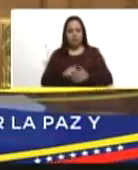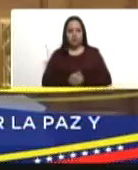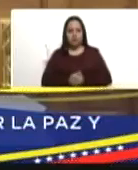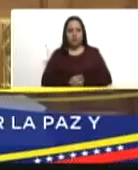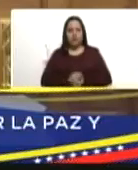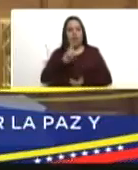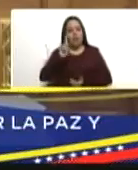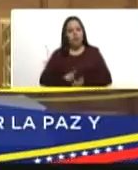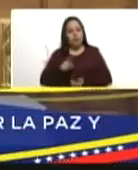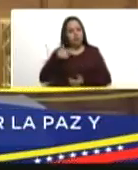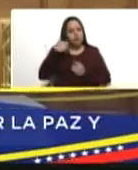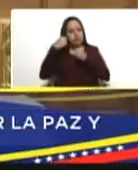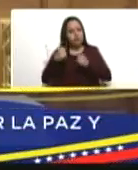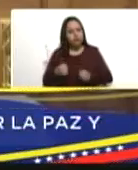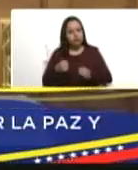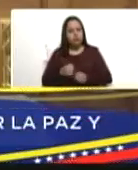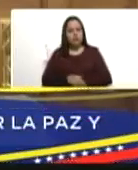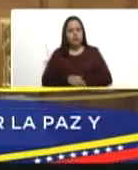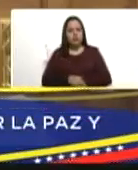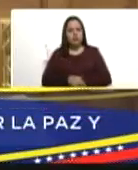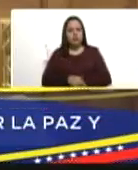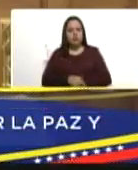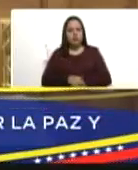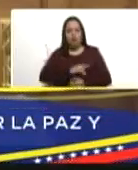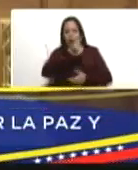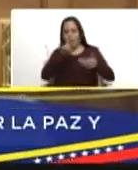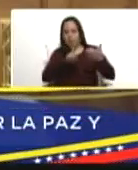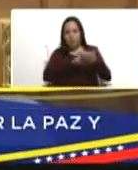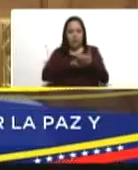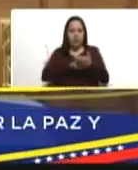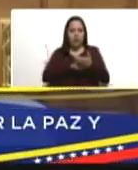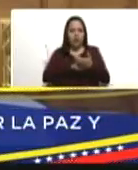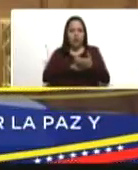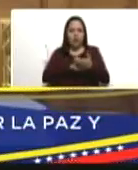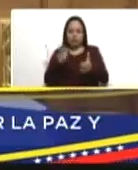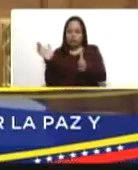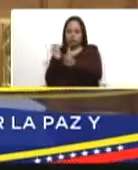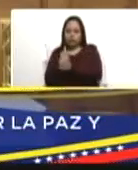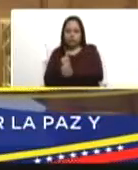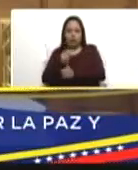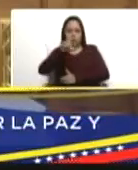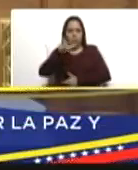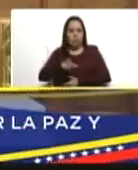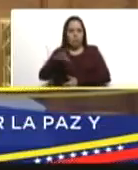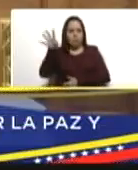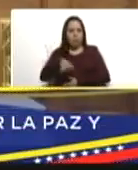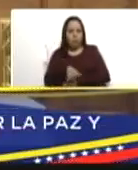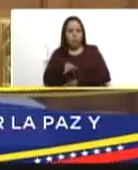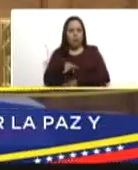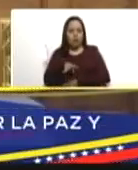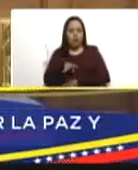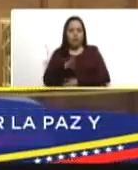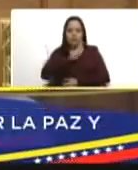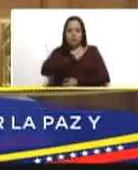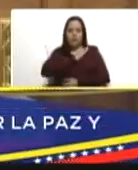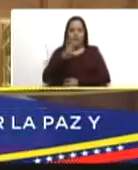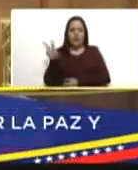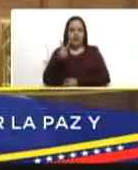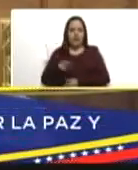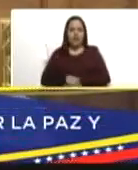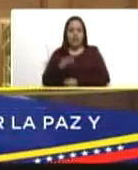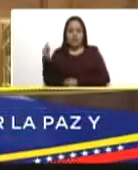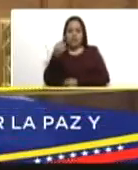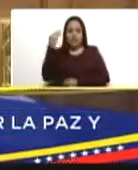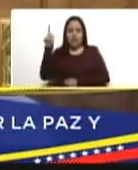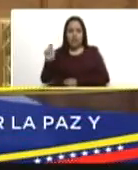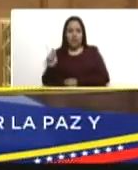garantizar la recuperación total de la guayana esquiva para Venezuela la tercera t para garantizar